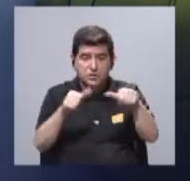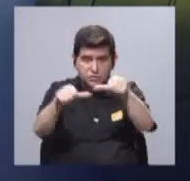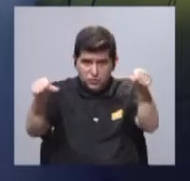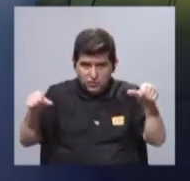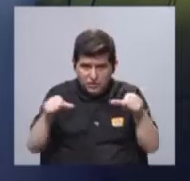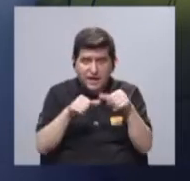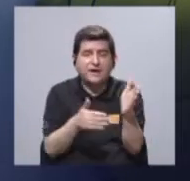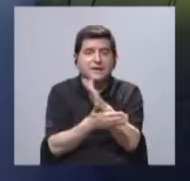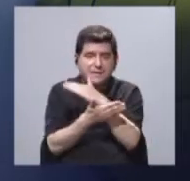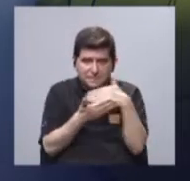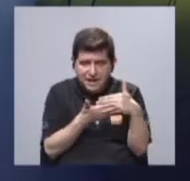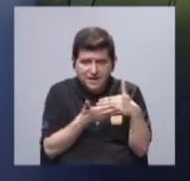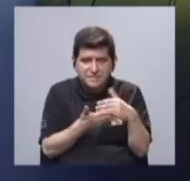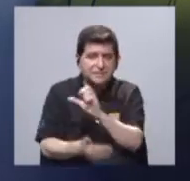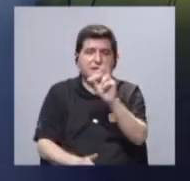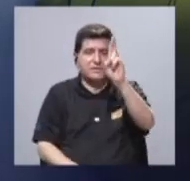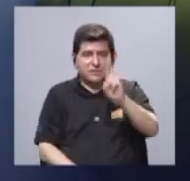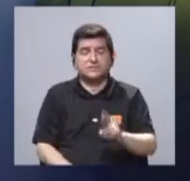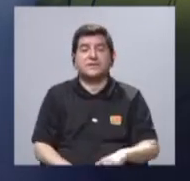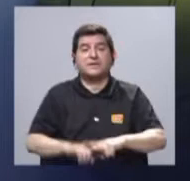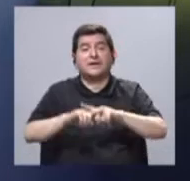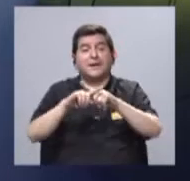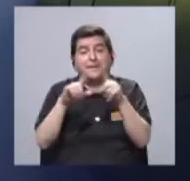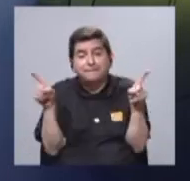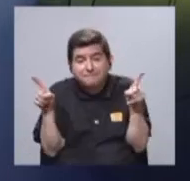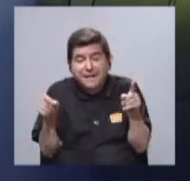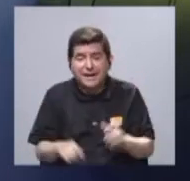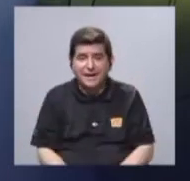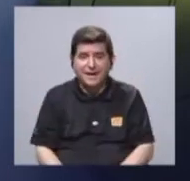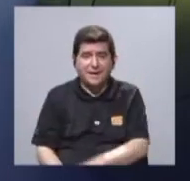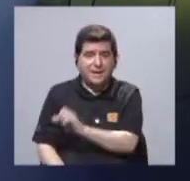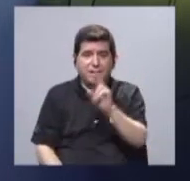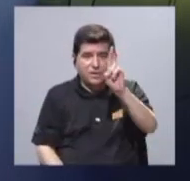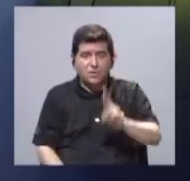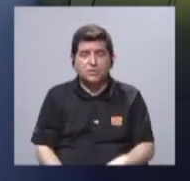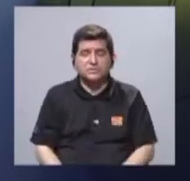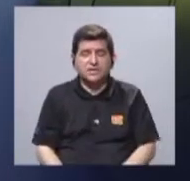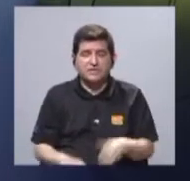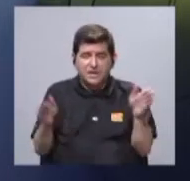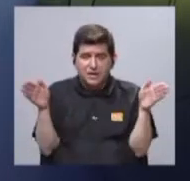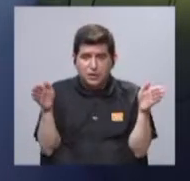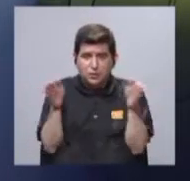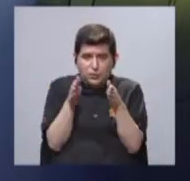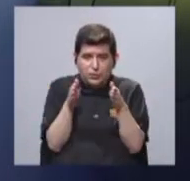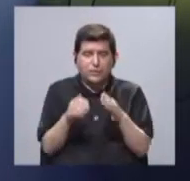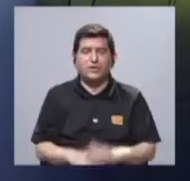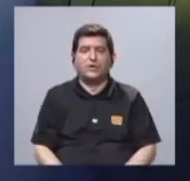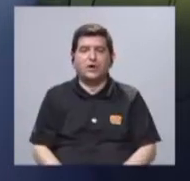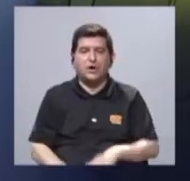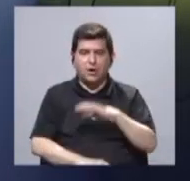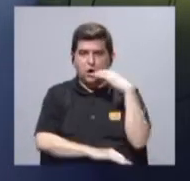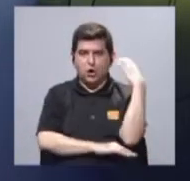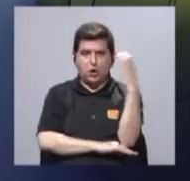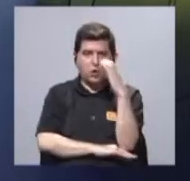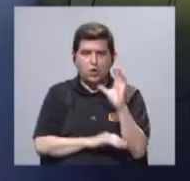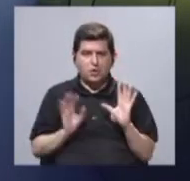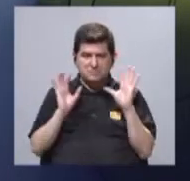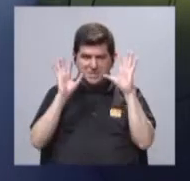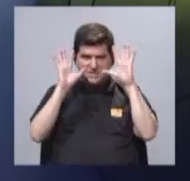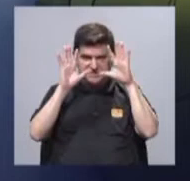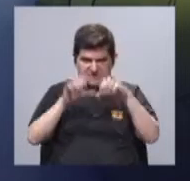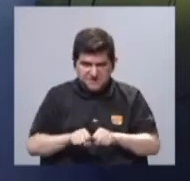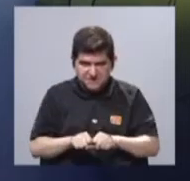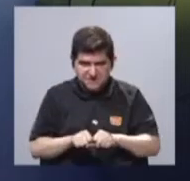sea toda la zona de Veragua era parte de Costa Rica, pero cuando Costa Rica se volvió